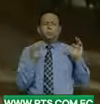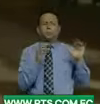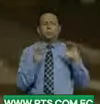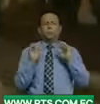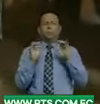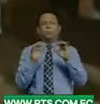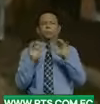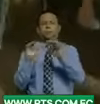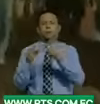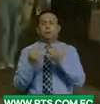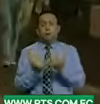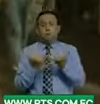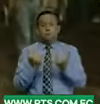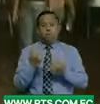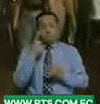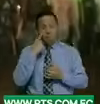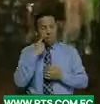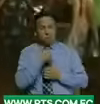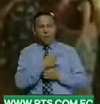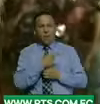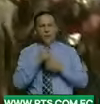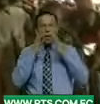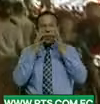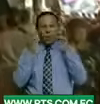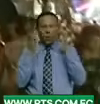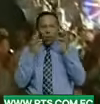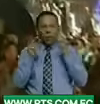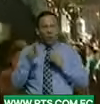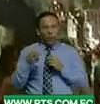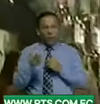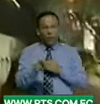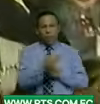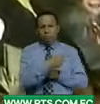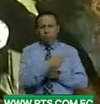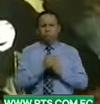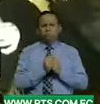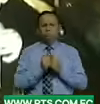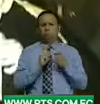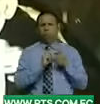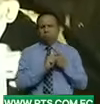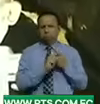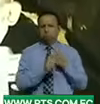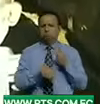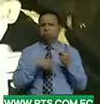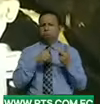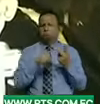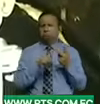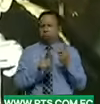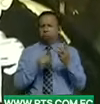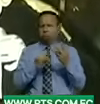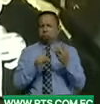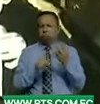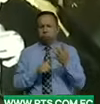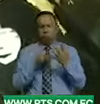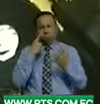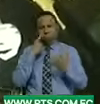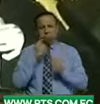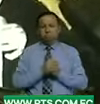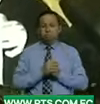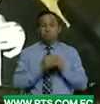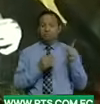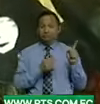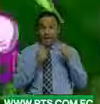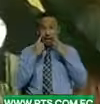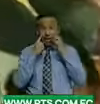está Ratatouille. No solamente hay estos, hay algunos más. en este recorrido podemos ver primero a Ratatouille